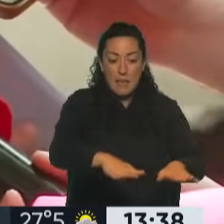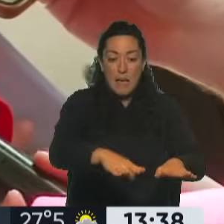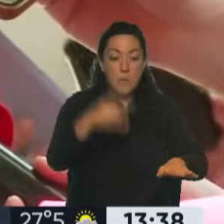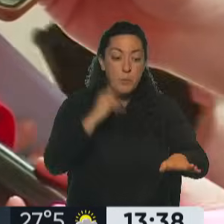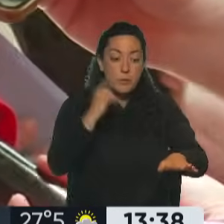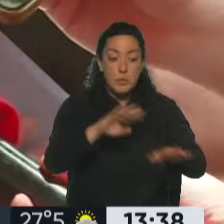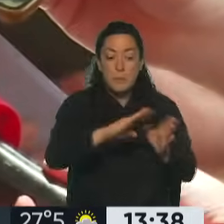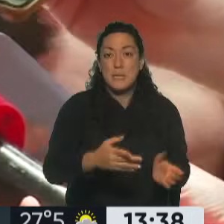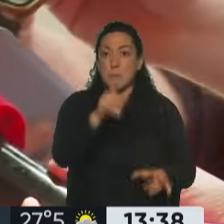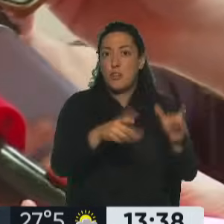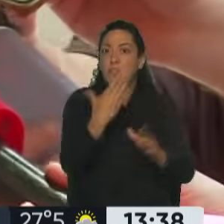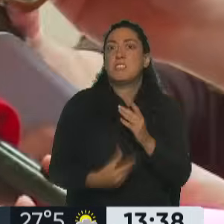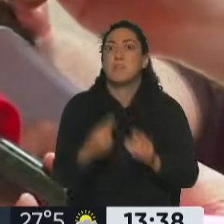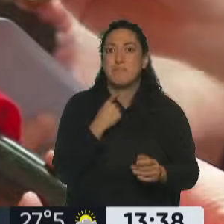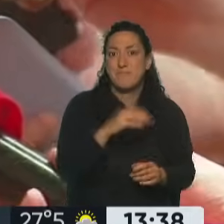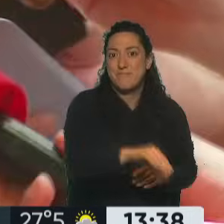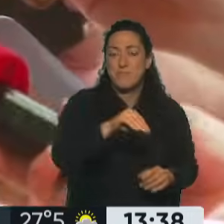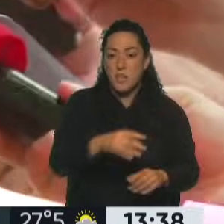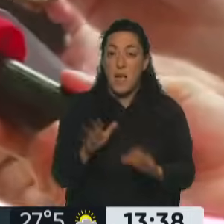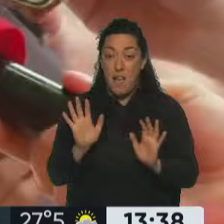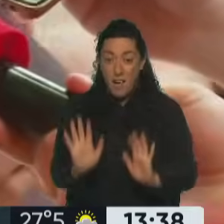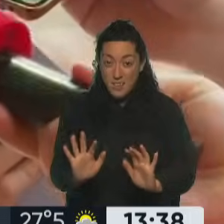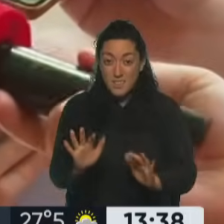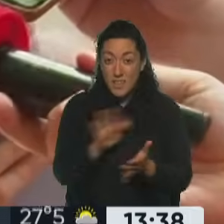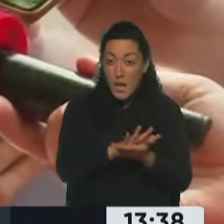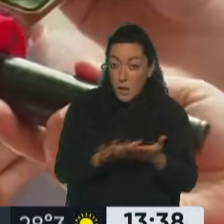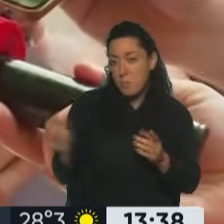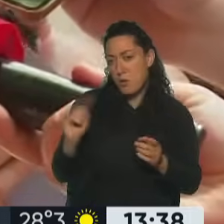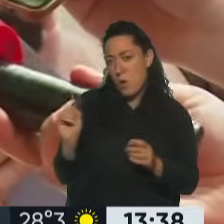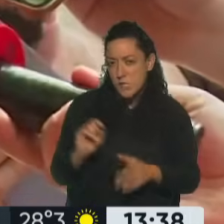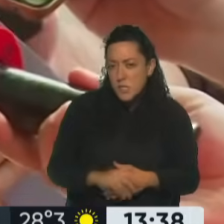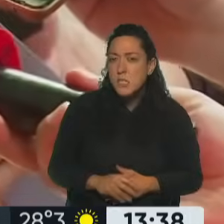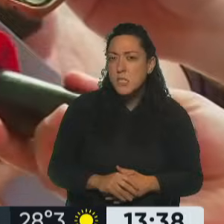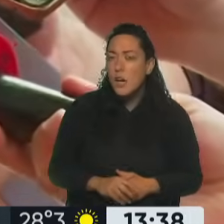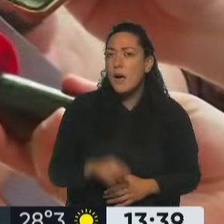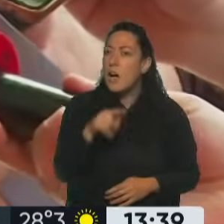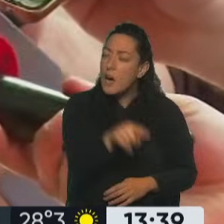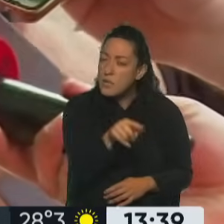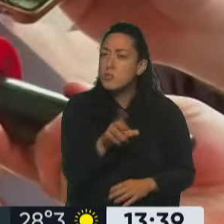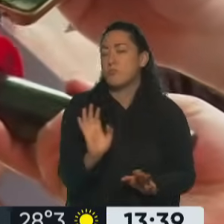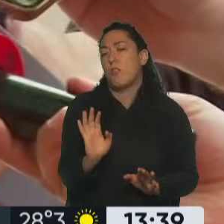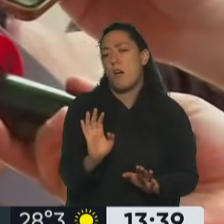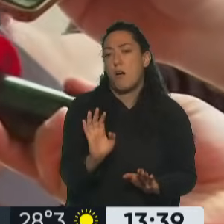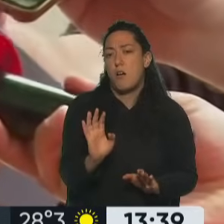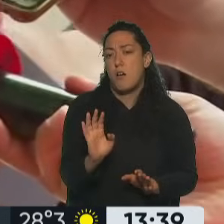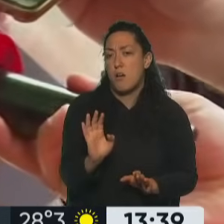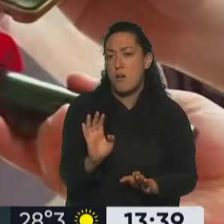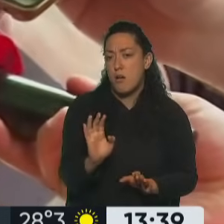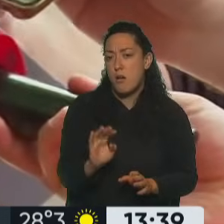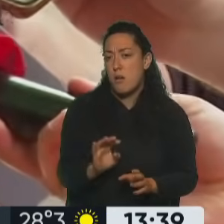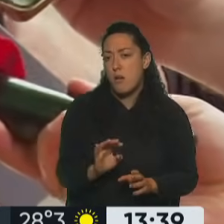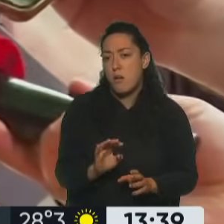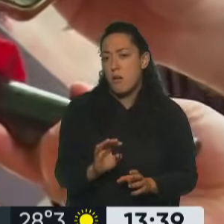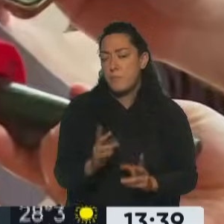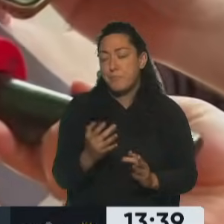mesa, que eso lejos está de ser transparencia, lejos está de ser lo que con